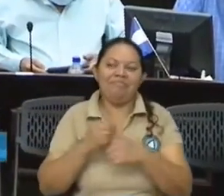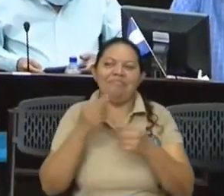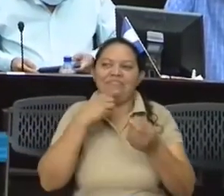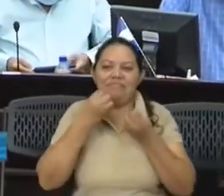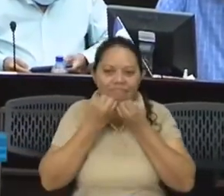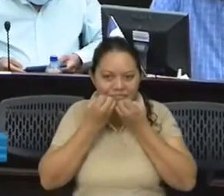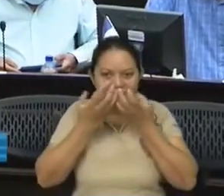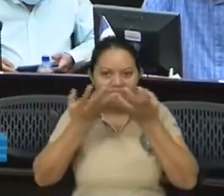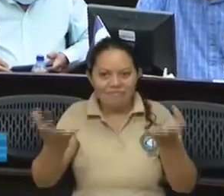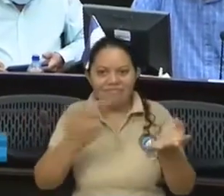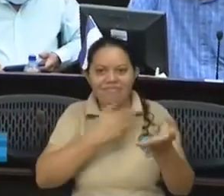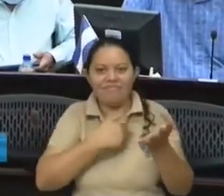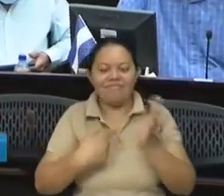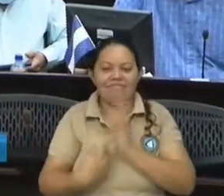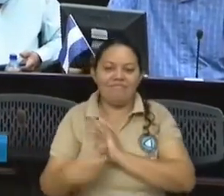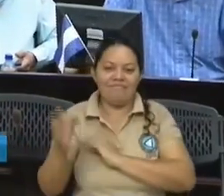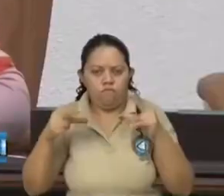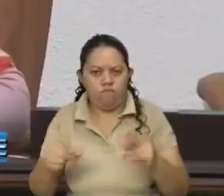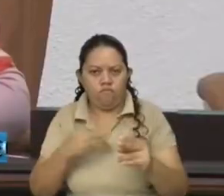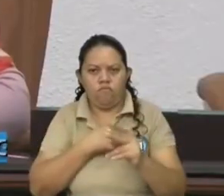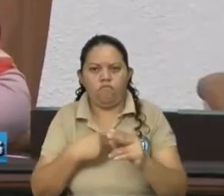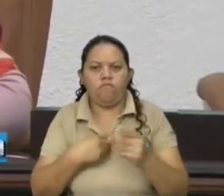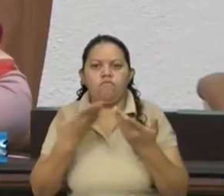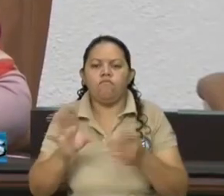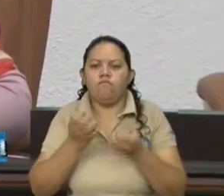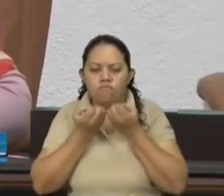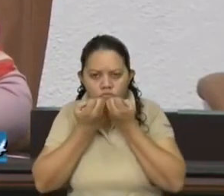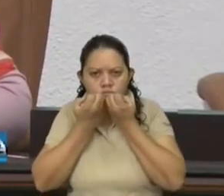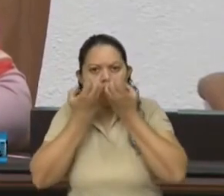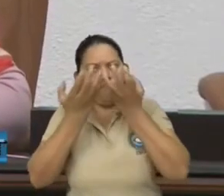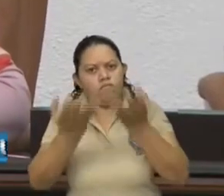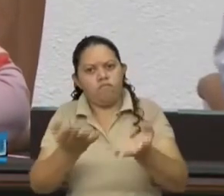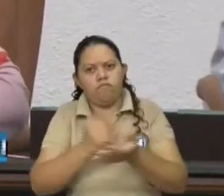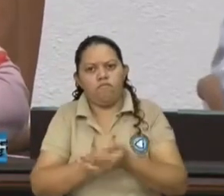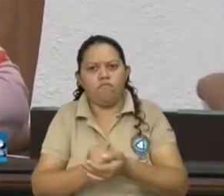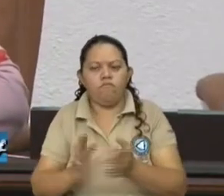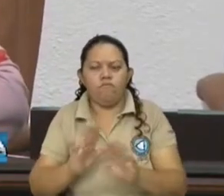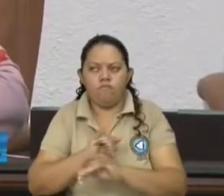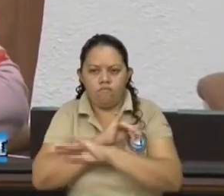carece de autoridad según la exposición de motivos del decreto